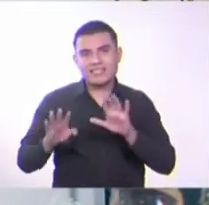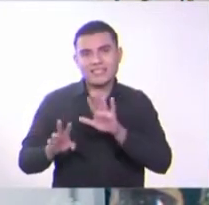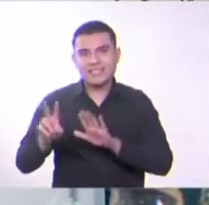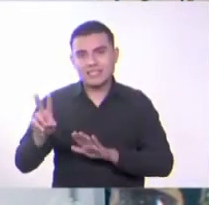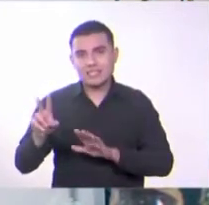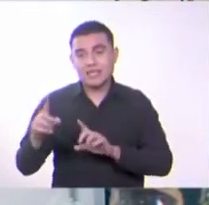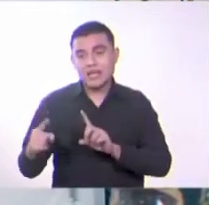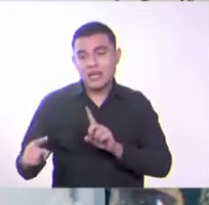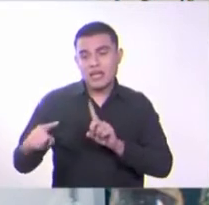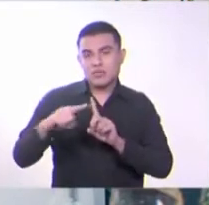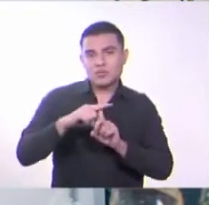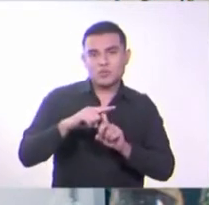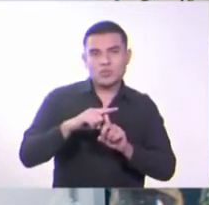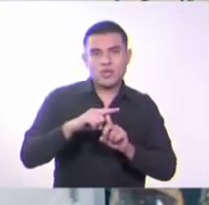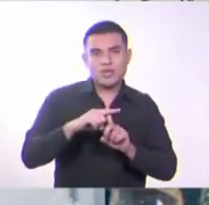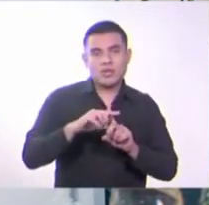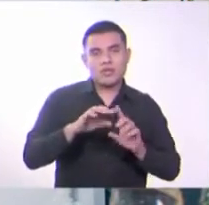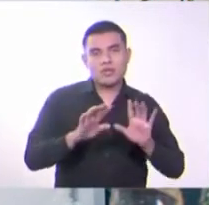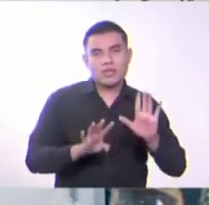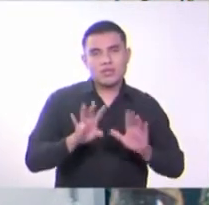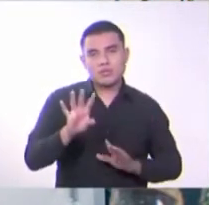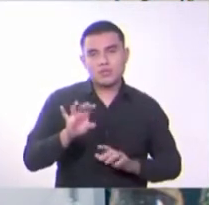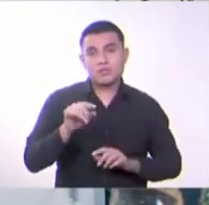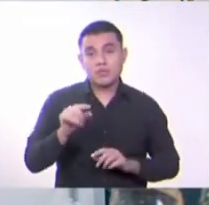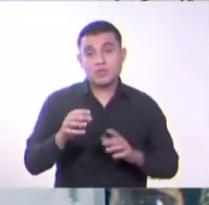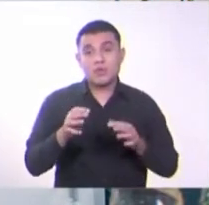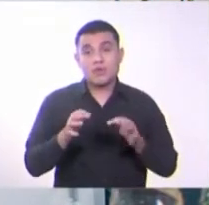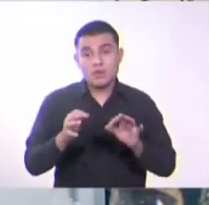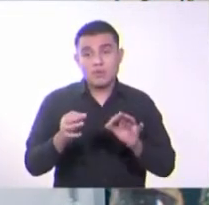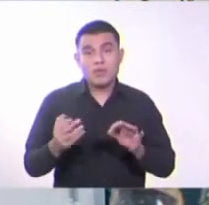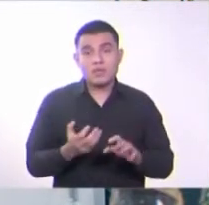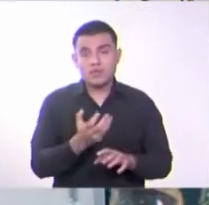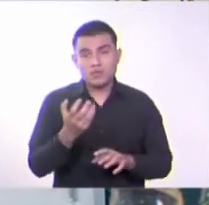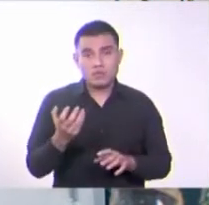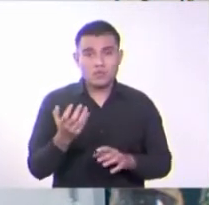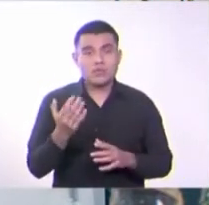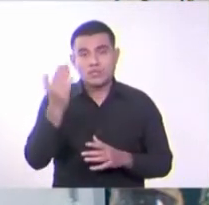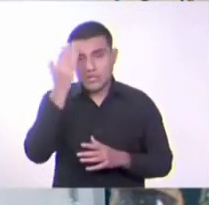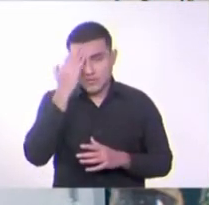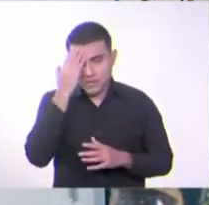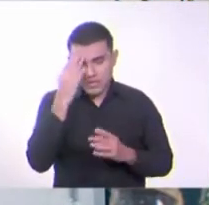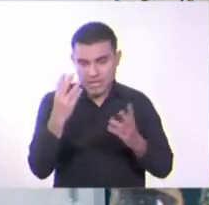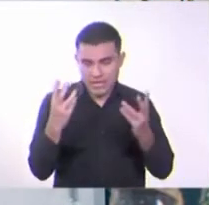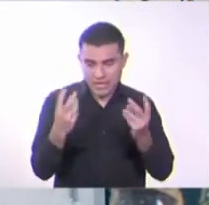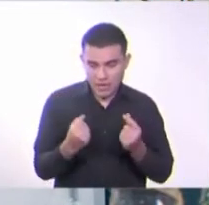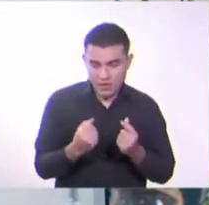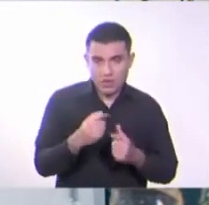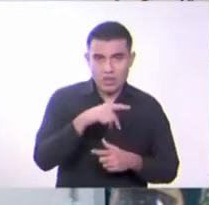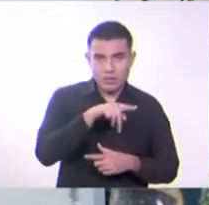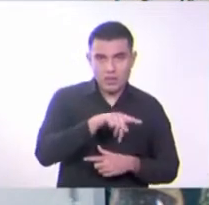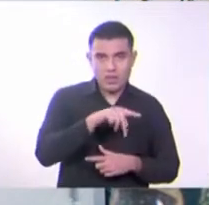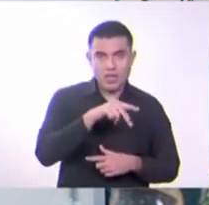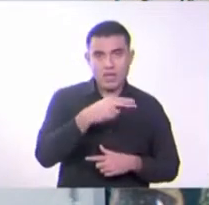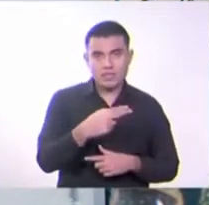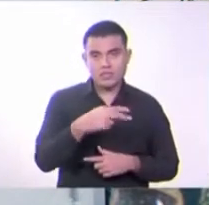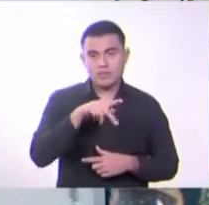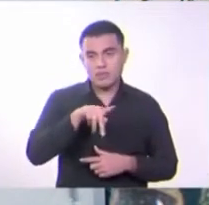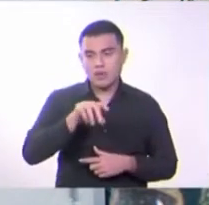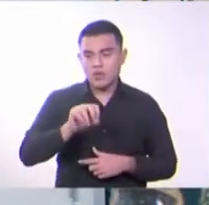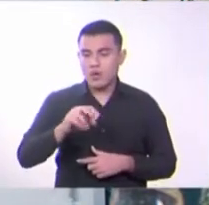ellos nos da 14. Esta es una manera de comprobar que el cálculo de pH y pOH es